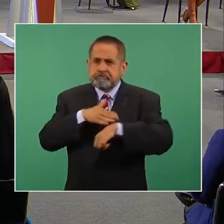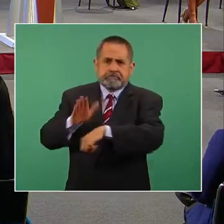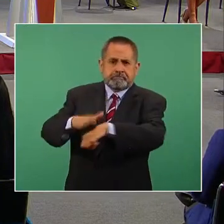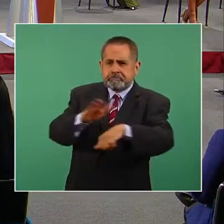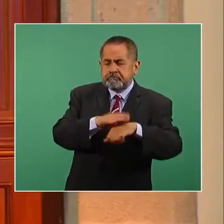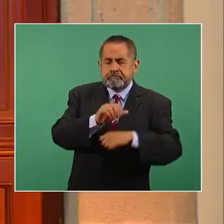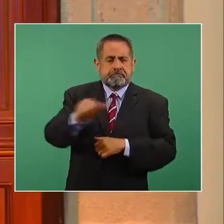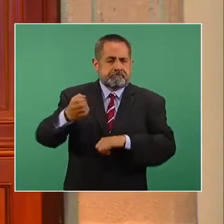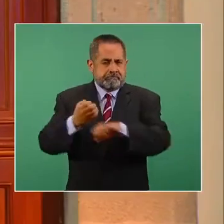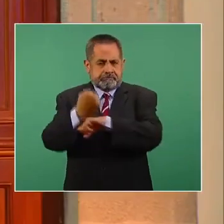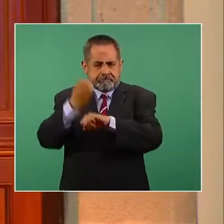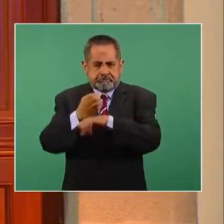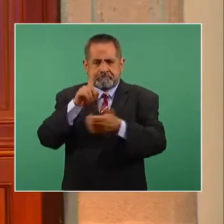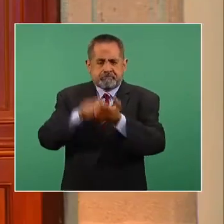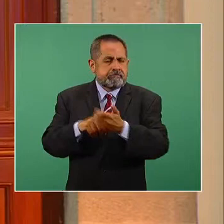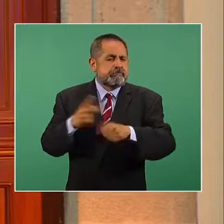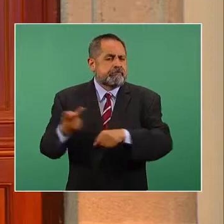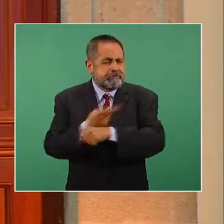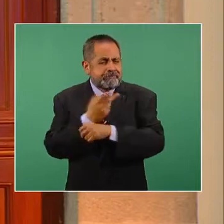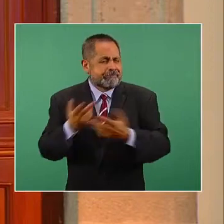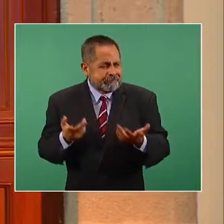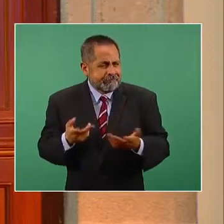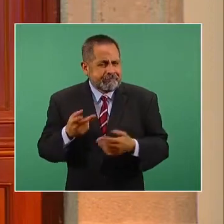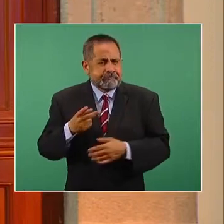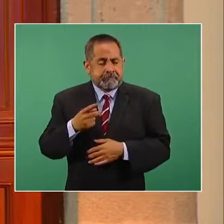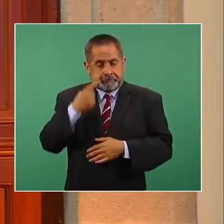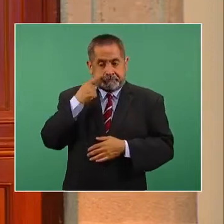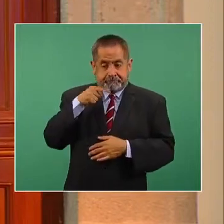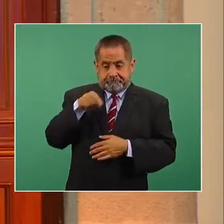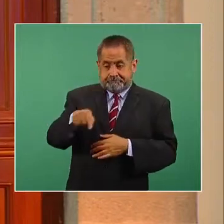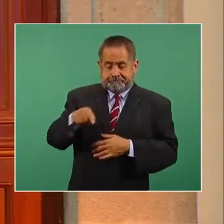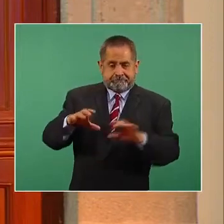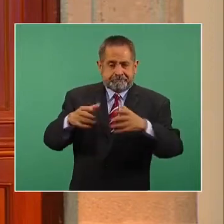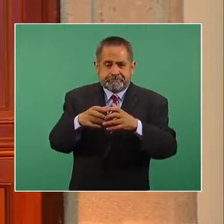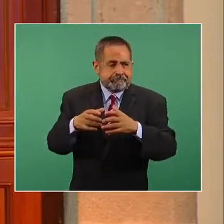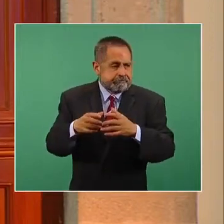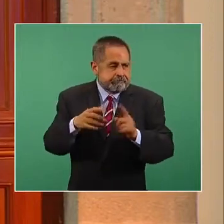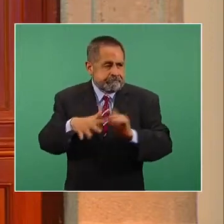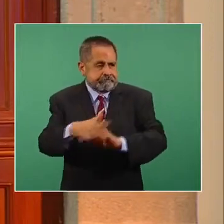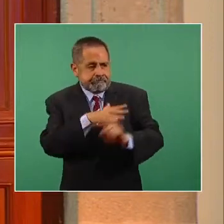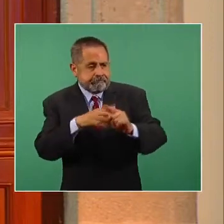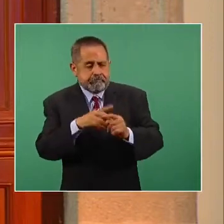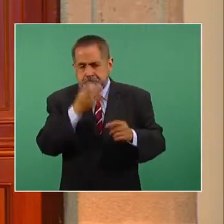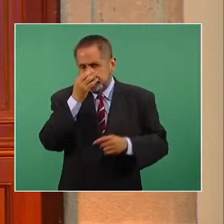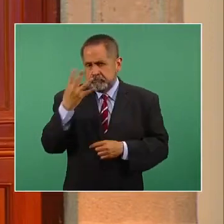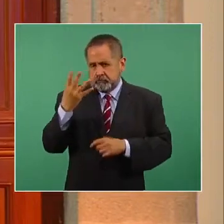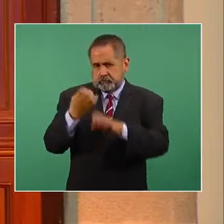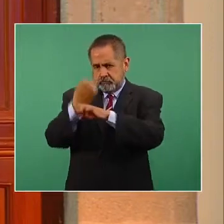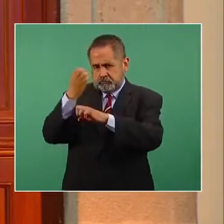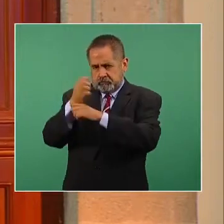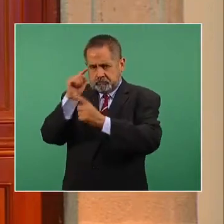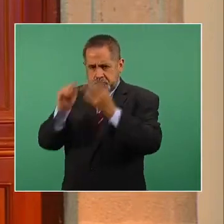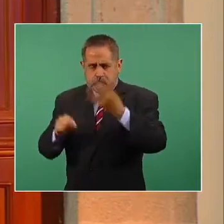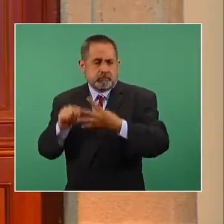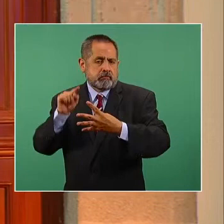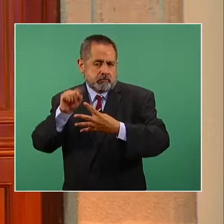es que profundicen esta medida. En la unidad de contexto, que solamente existe en 4 entidades,